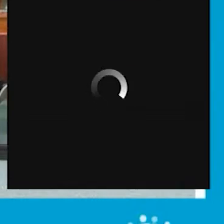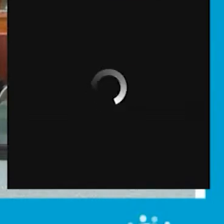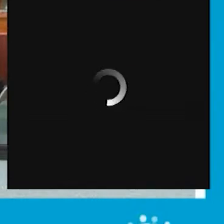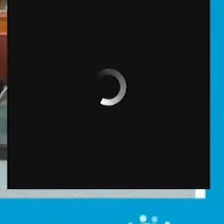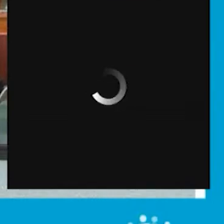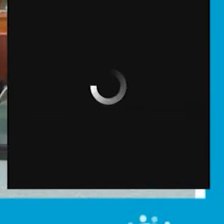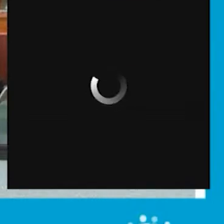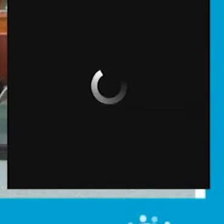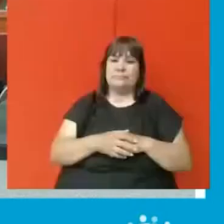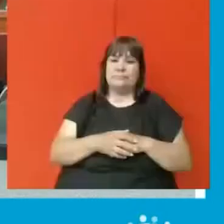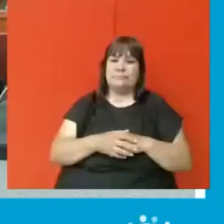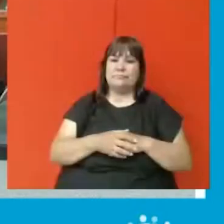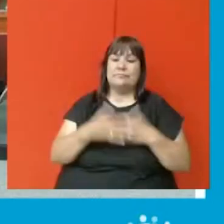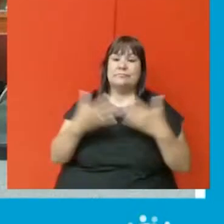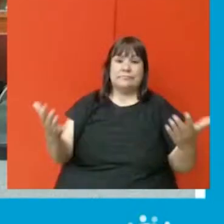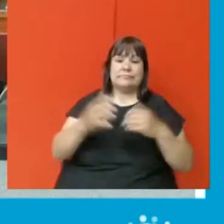Para que exista